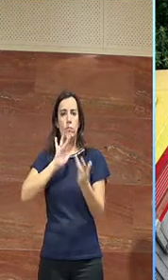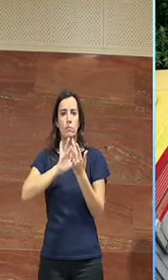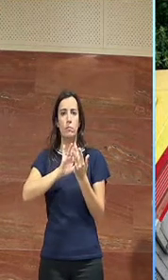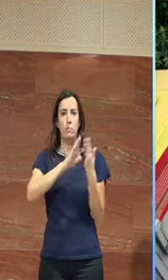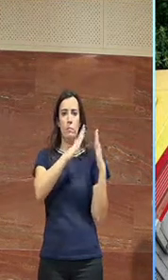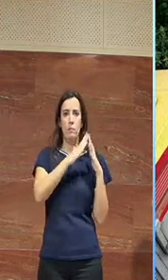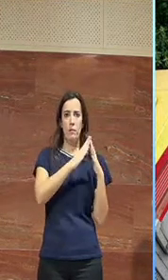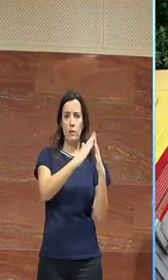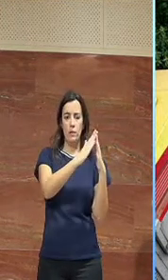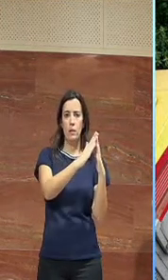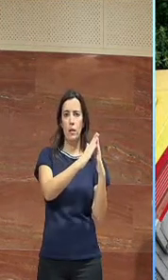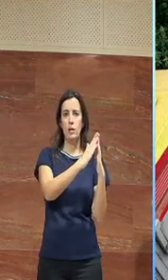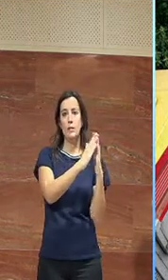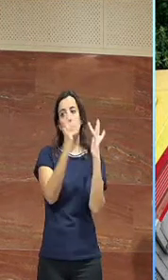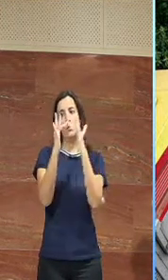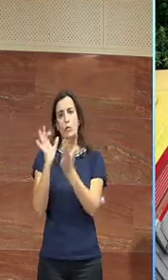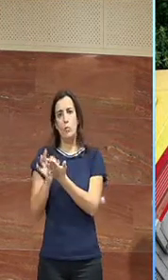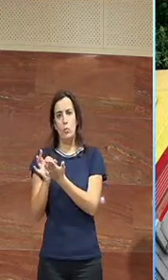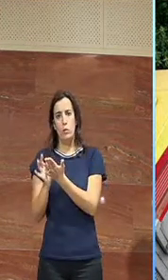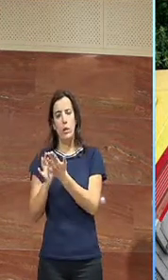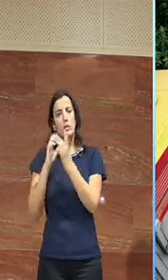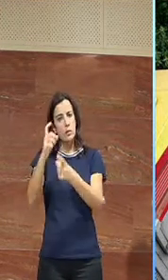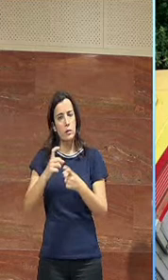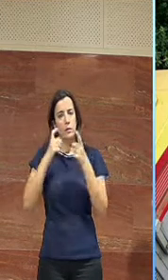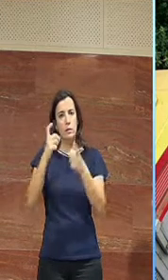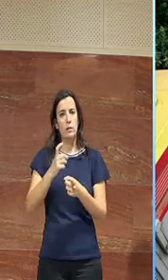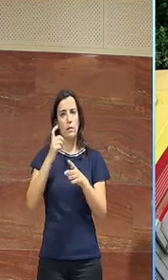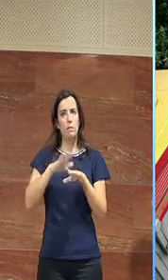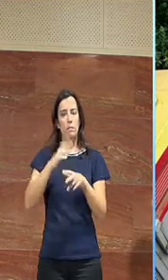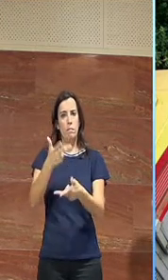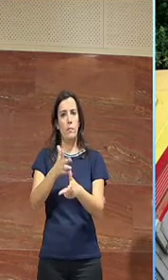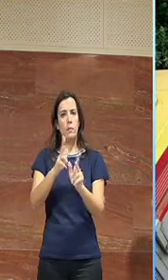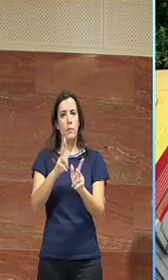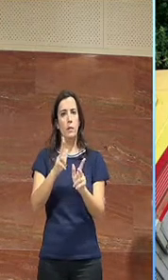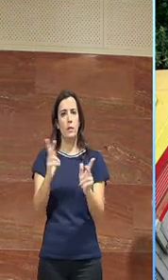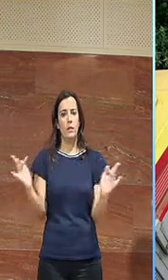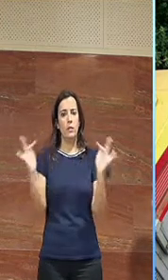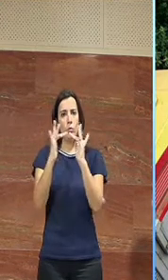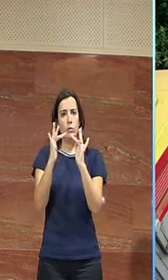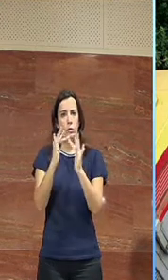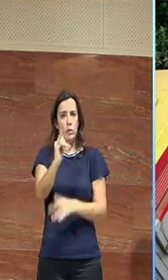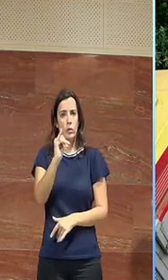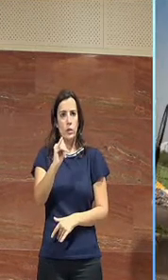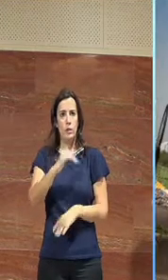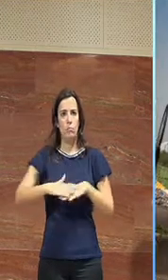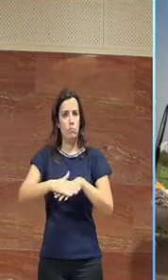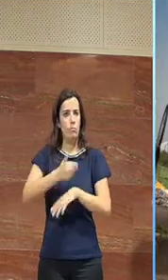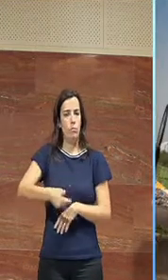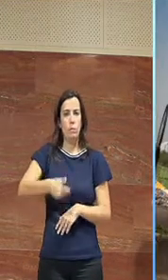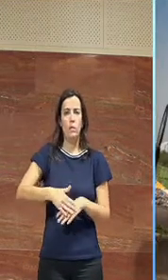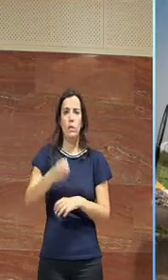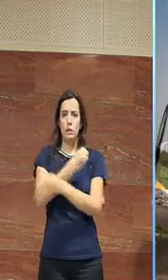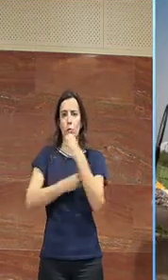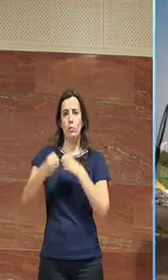con la ciudad. Permitir que esa comunicación exista es básica para las economías locales,